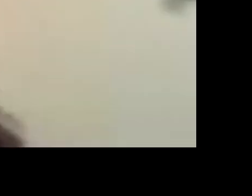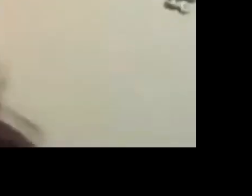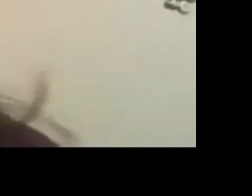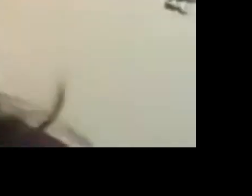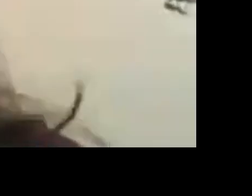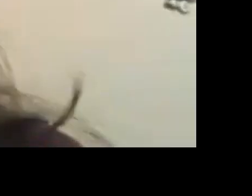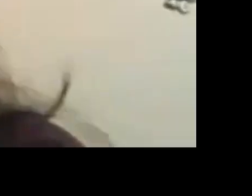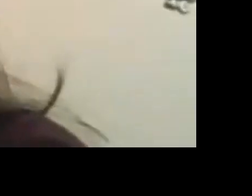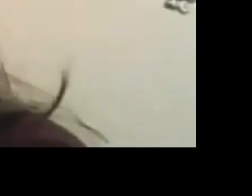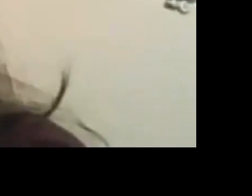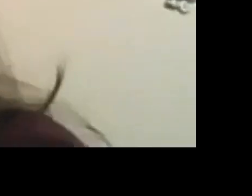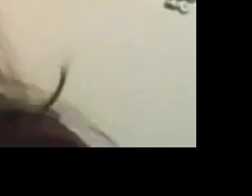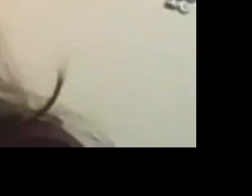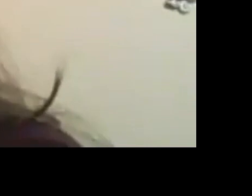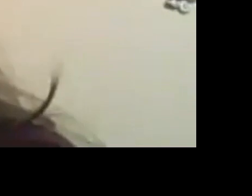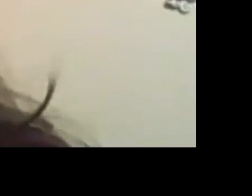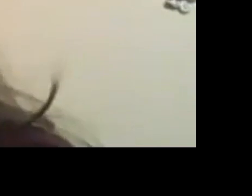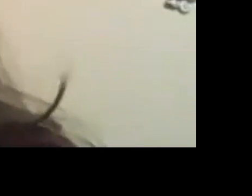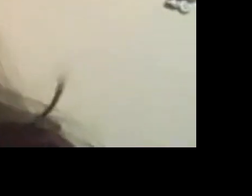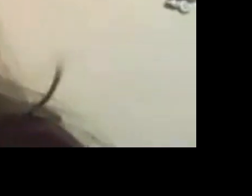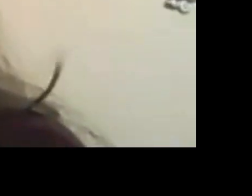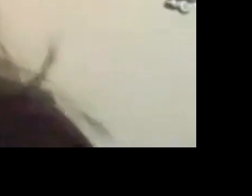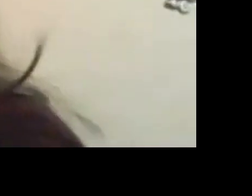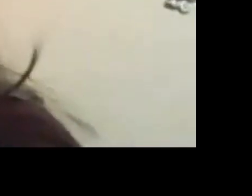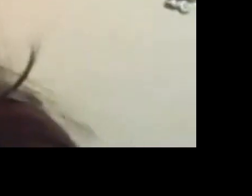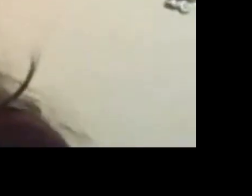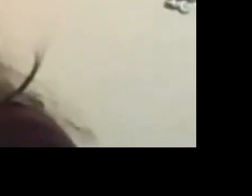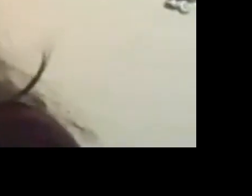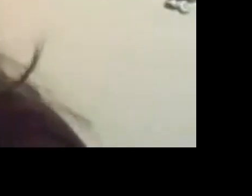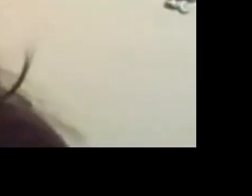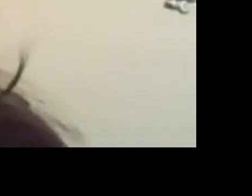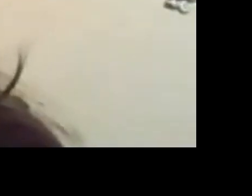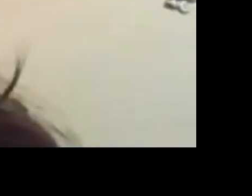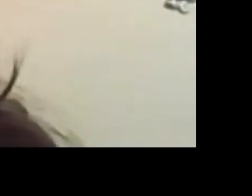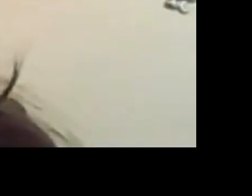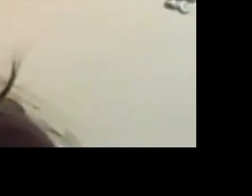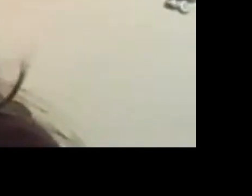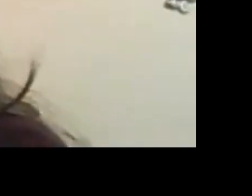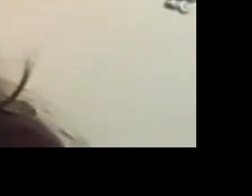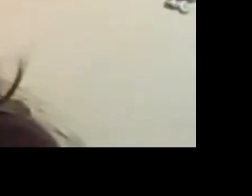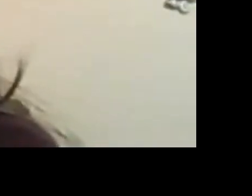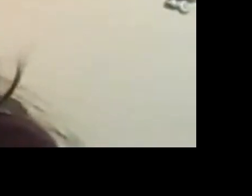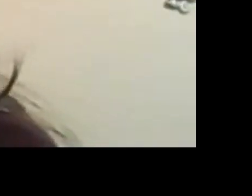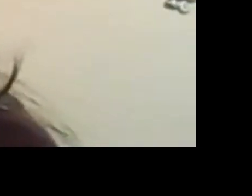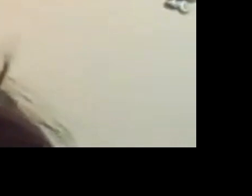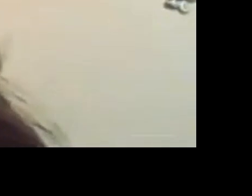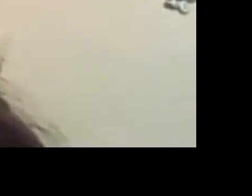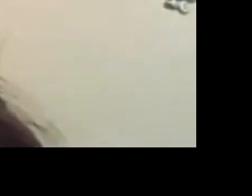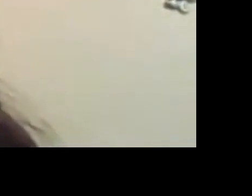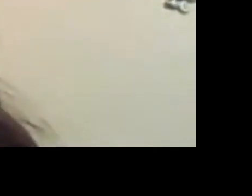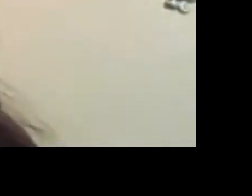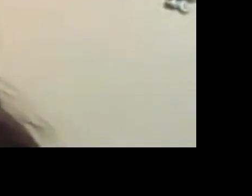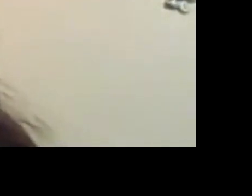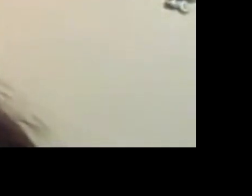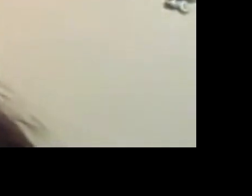Tengo una preguntita por acá que dice, hay muchas inmobiliarias que actúan como desarrolladores. ¿Podría un corredor matriculado emitir el